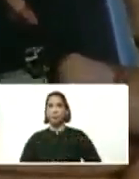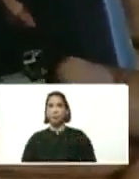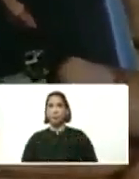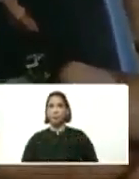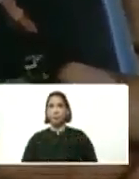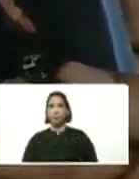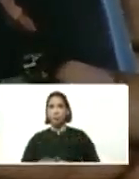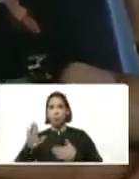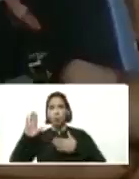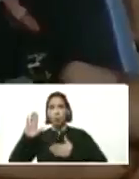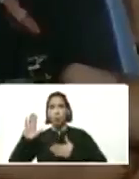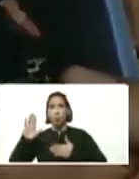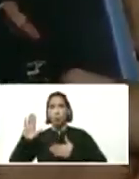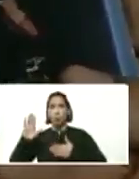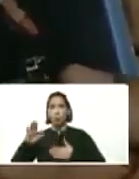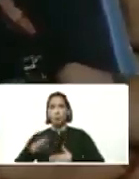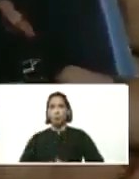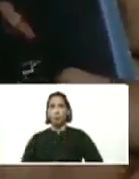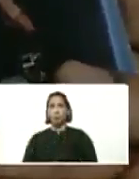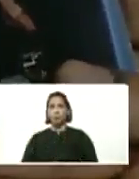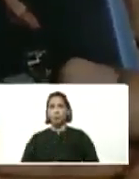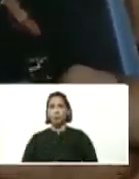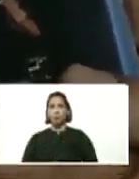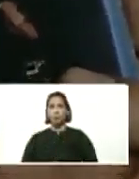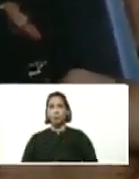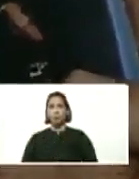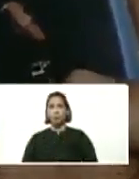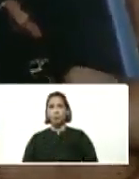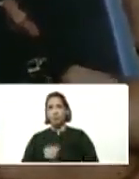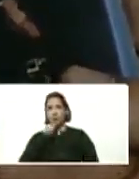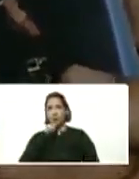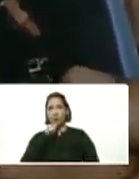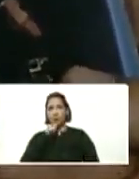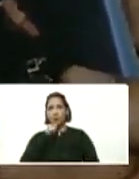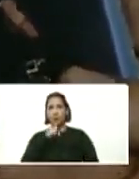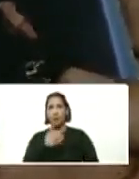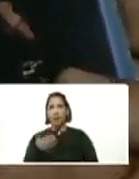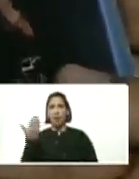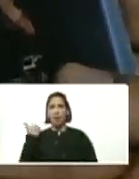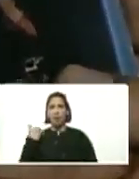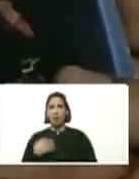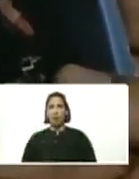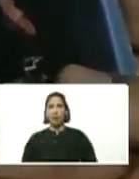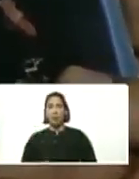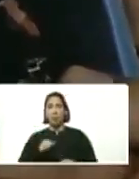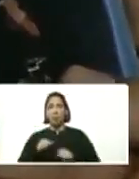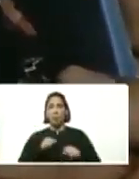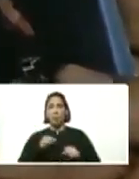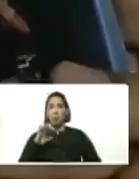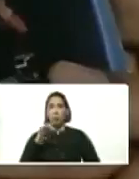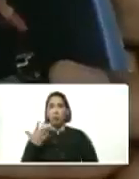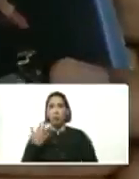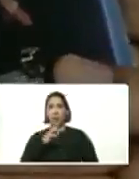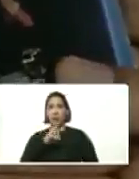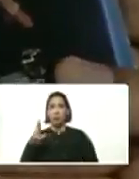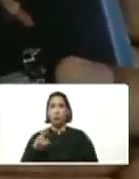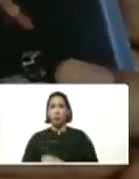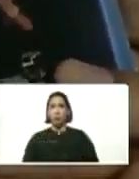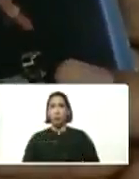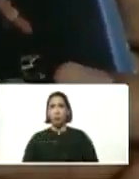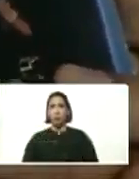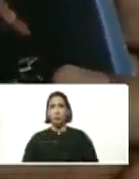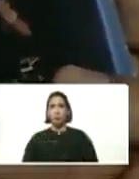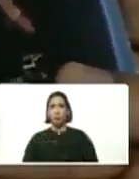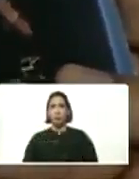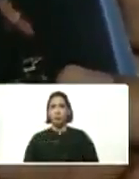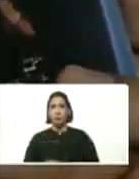Lo juramenta Luis Alfonso Dávila, quien era senador del Movimiento Quinta República y